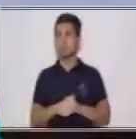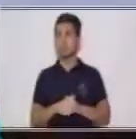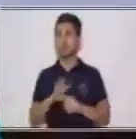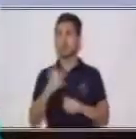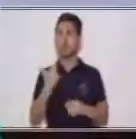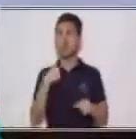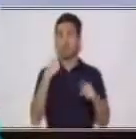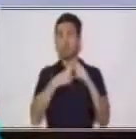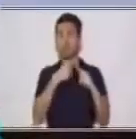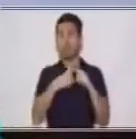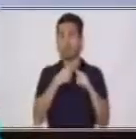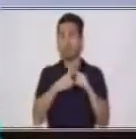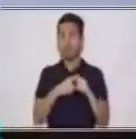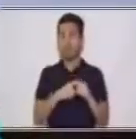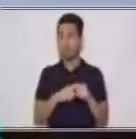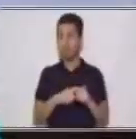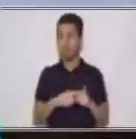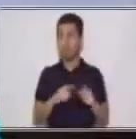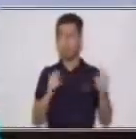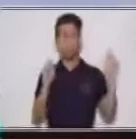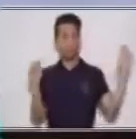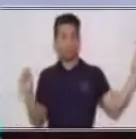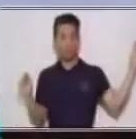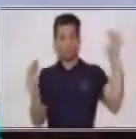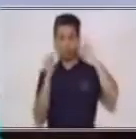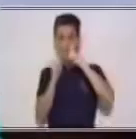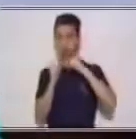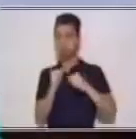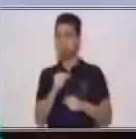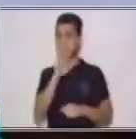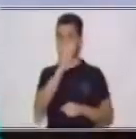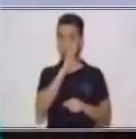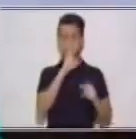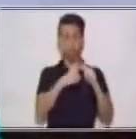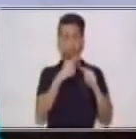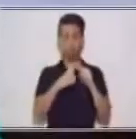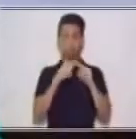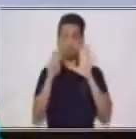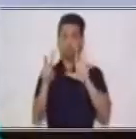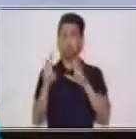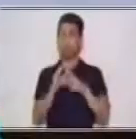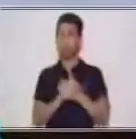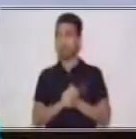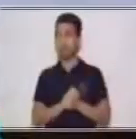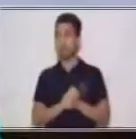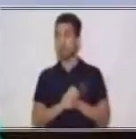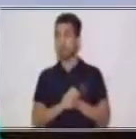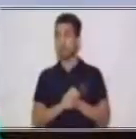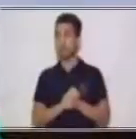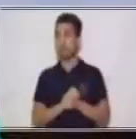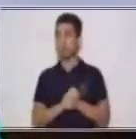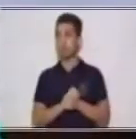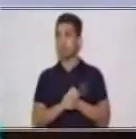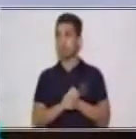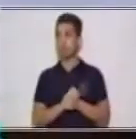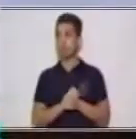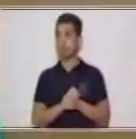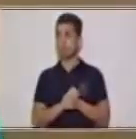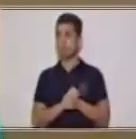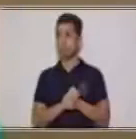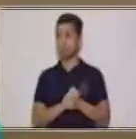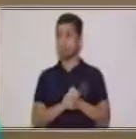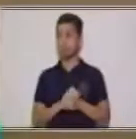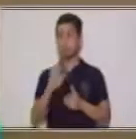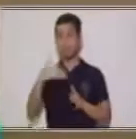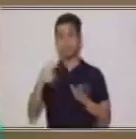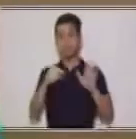multiplicar? Bueno, los extremos. Muy bien. Ajá, sería 5 por 7. Excelente. Luego la